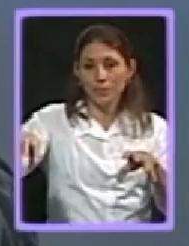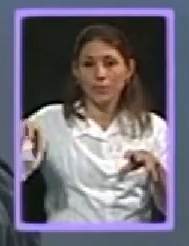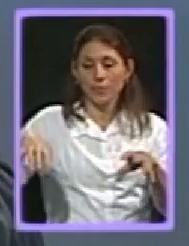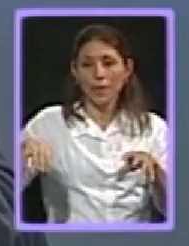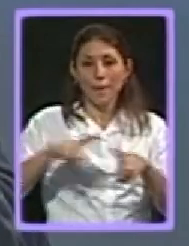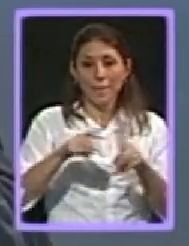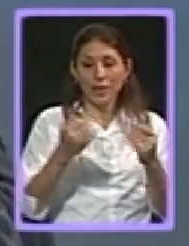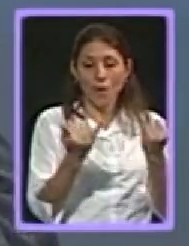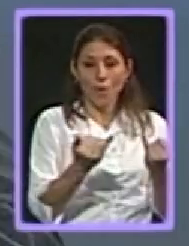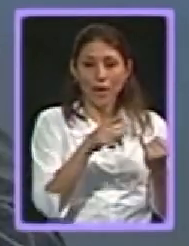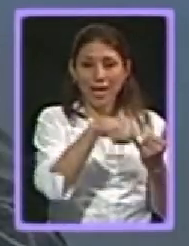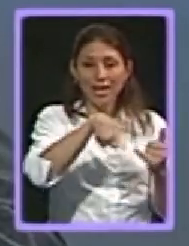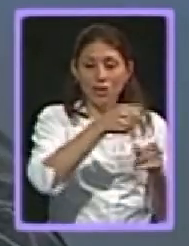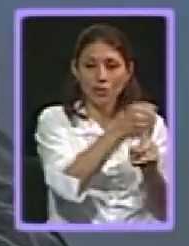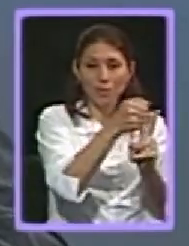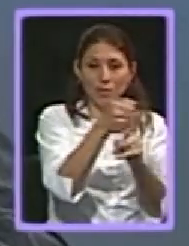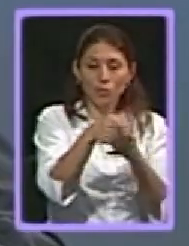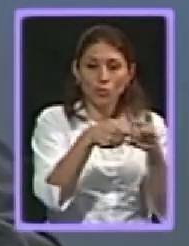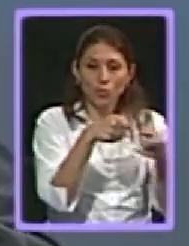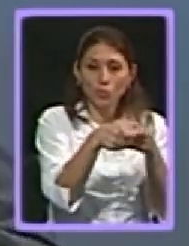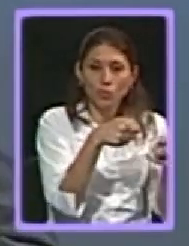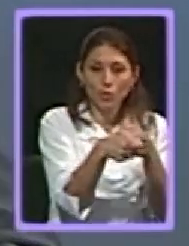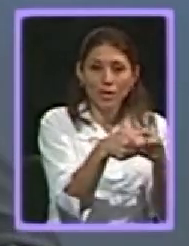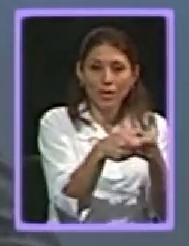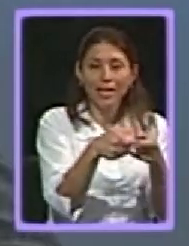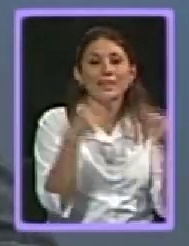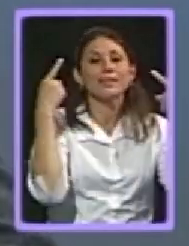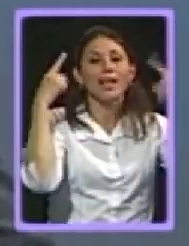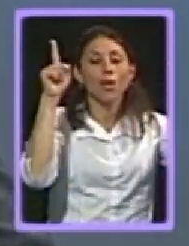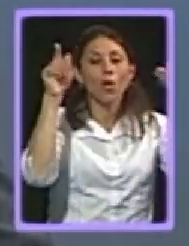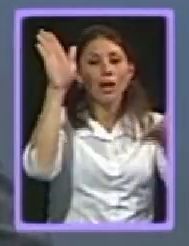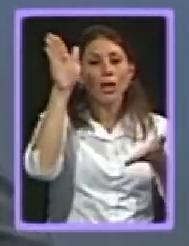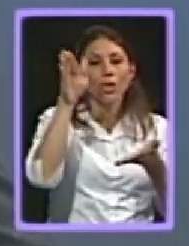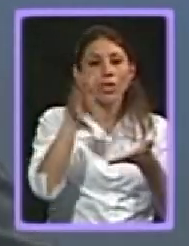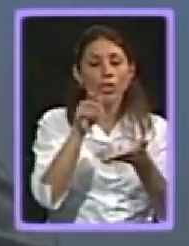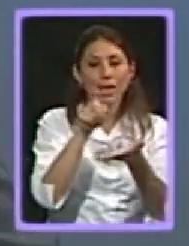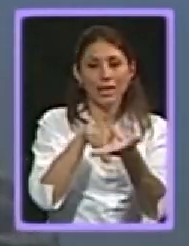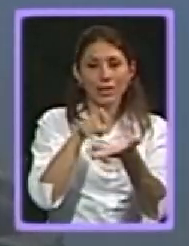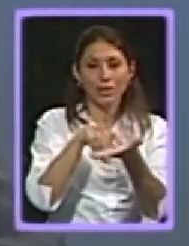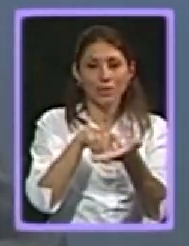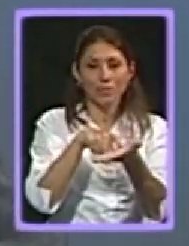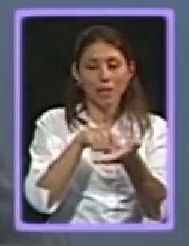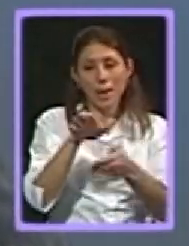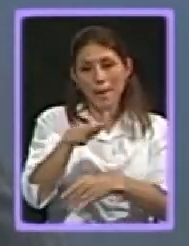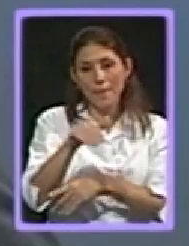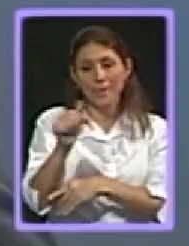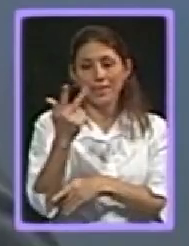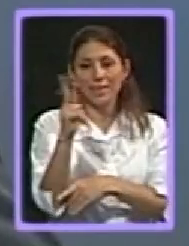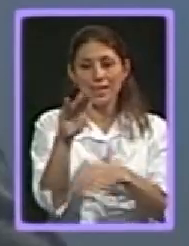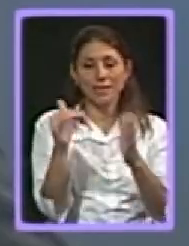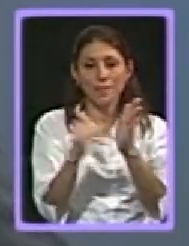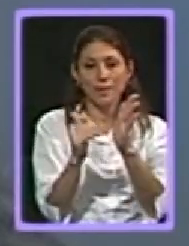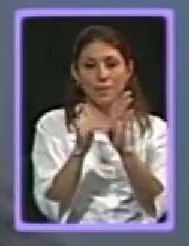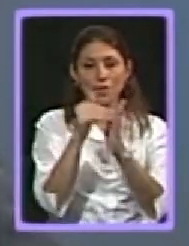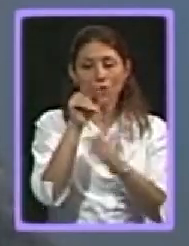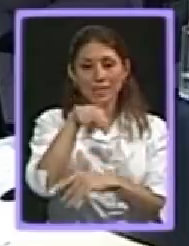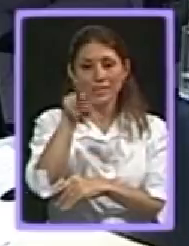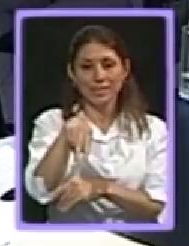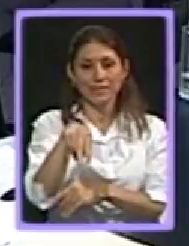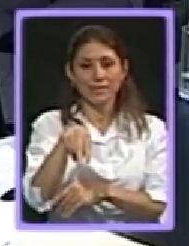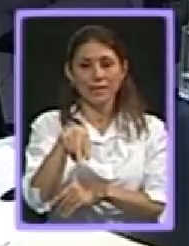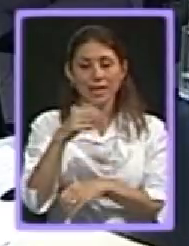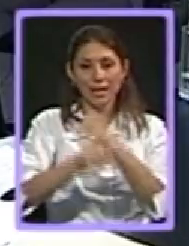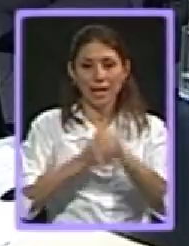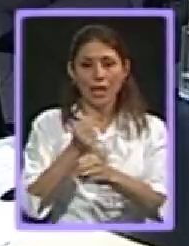logra reducir el endeudamiento y reducir en este caso en un monto cercano a 13.000 millones en el 2005.